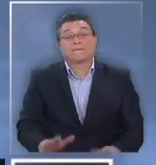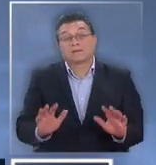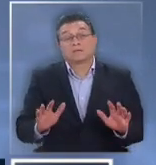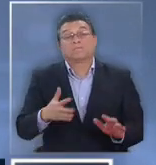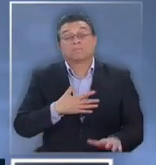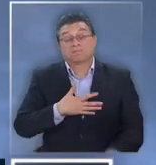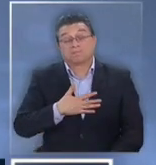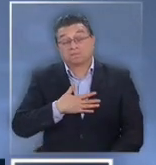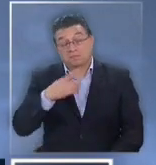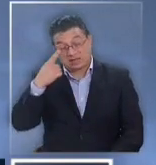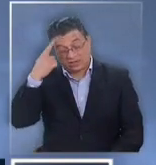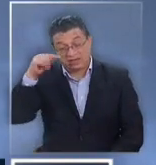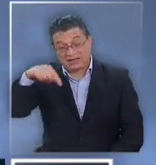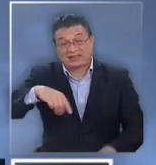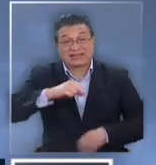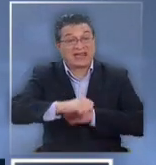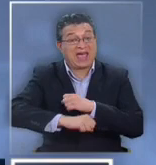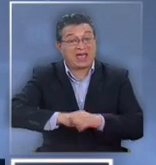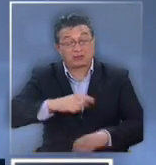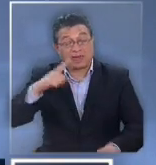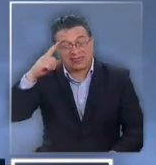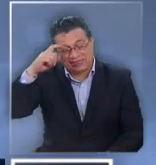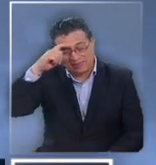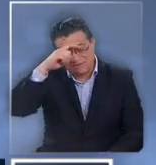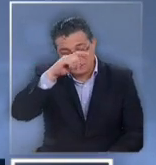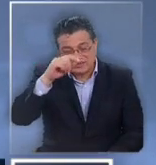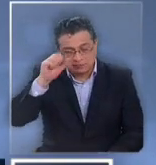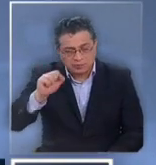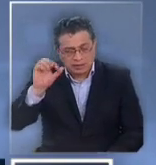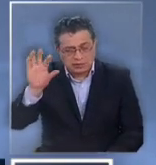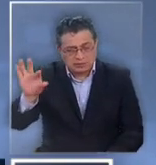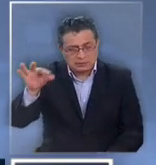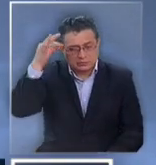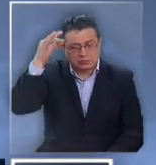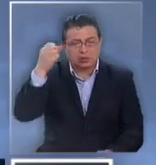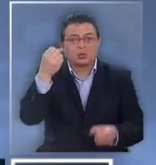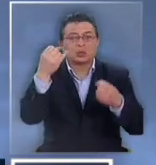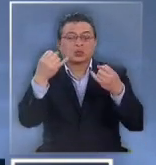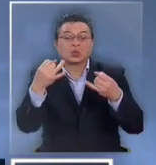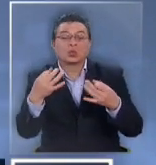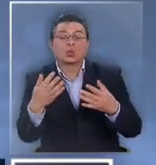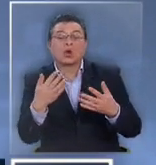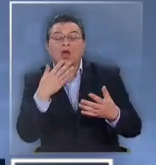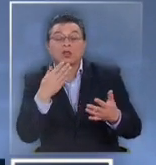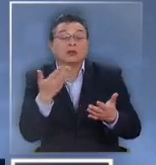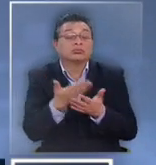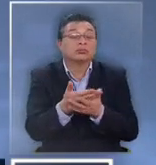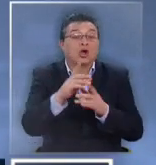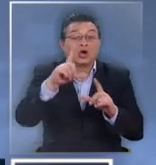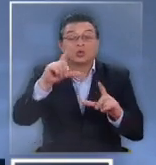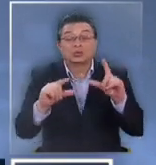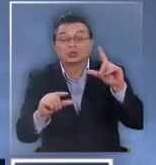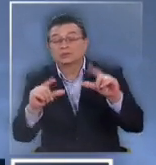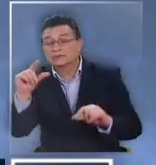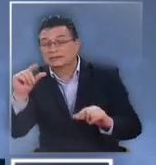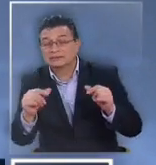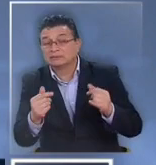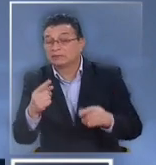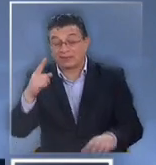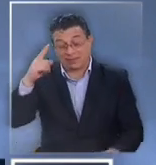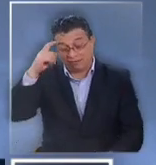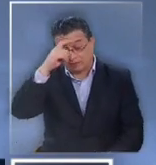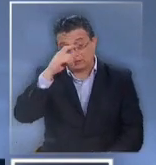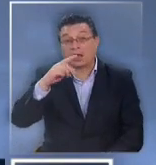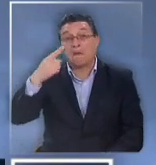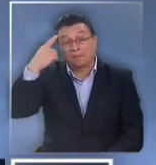primero este año muy difícil saber cuanto a caer la demanda y cuanto el loft en pero hasta